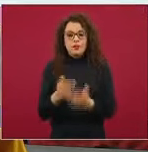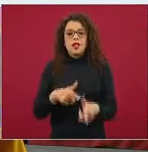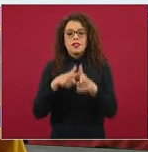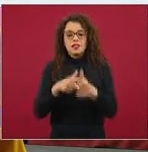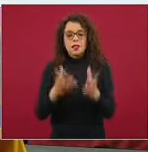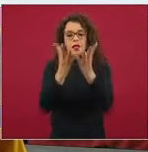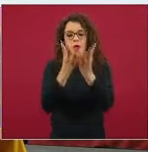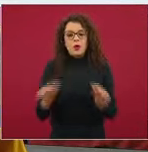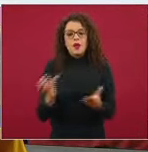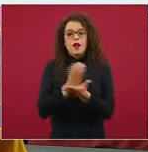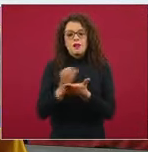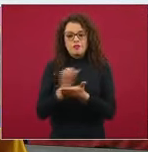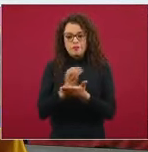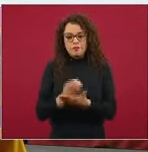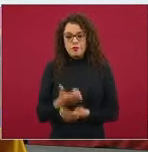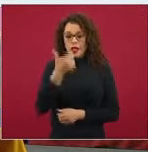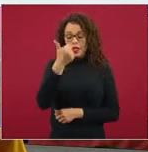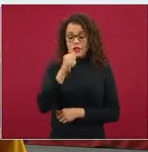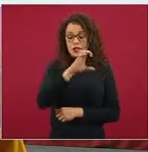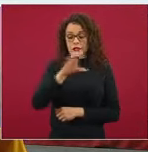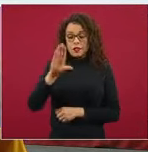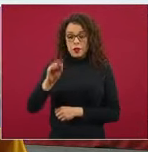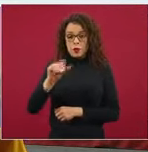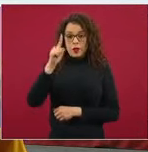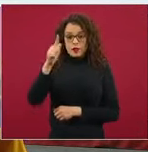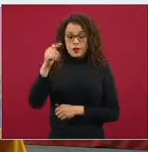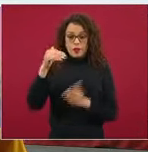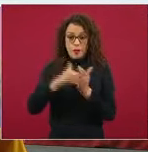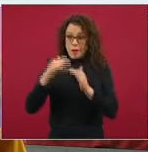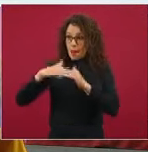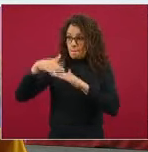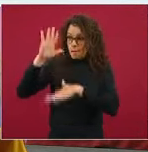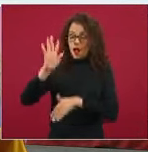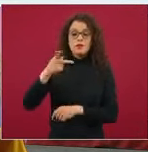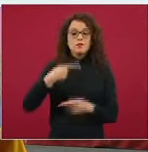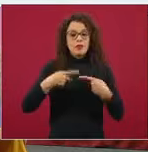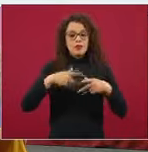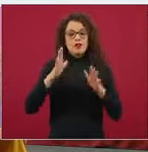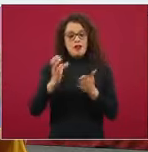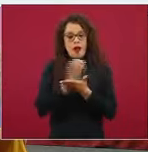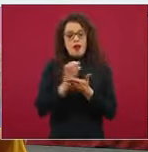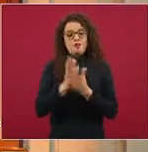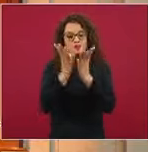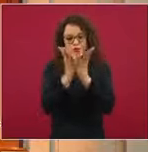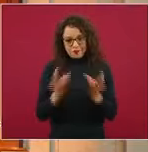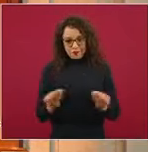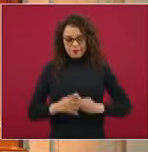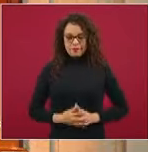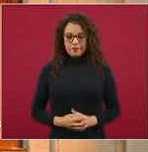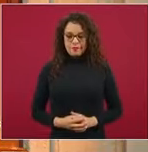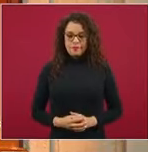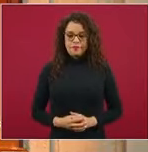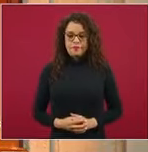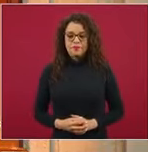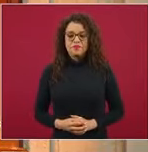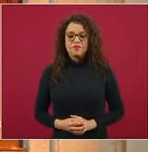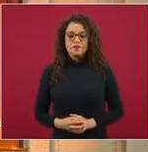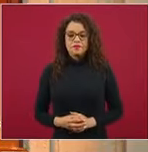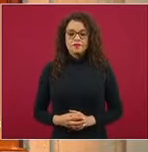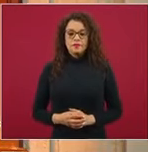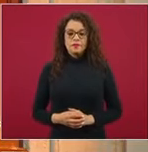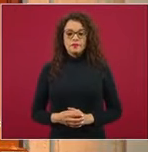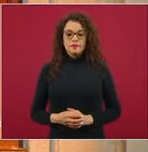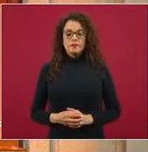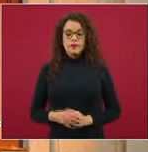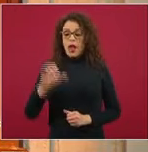hoy ya son más de 697.000 las que se han recuperado de esta enfermedad. El indicador de casos activos